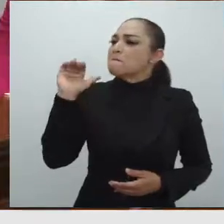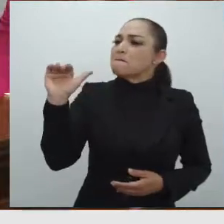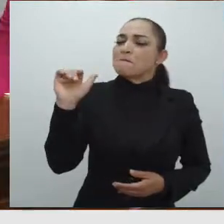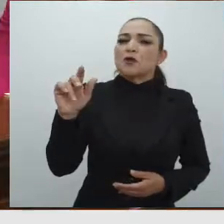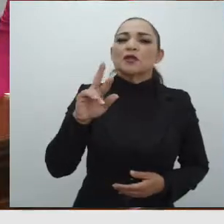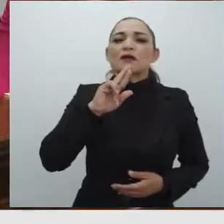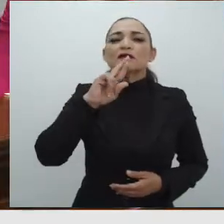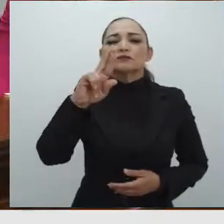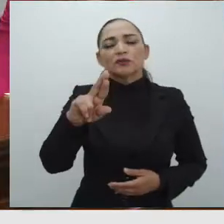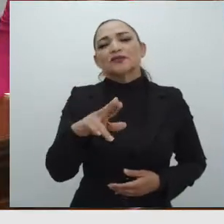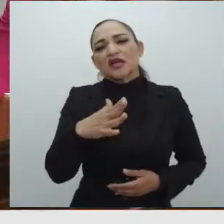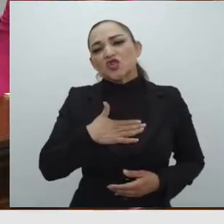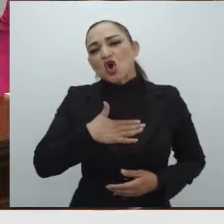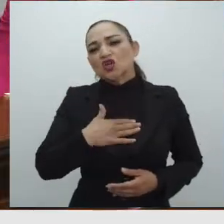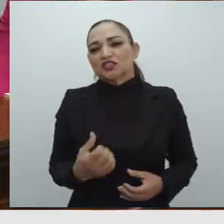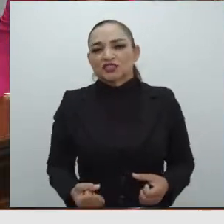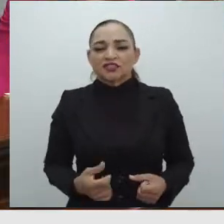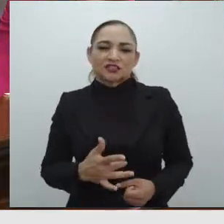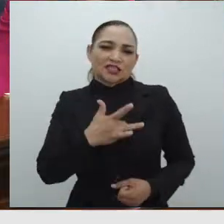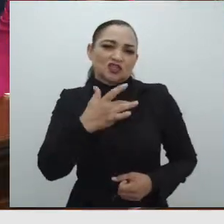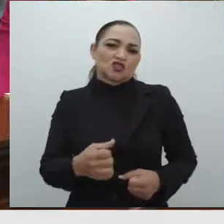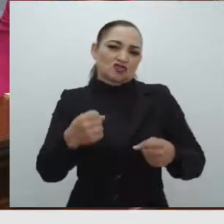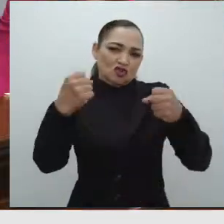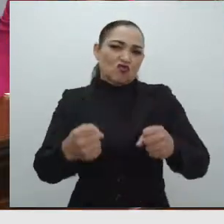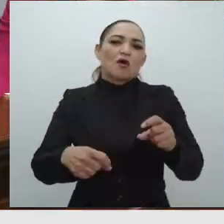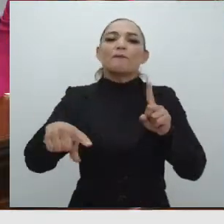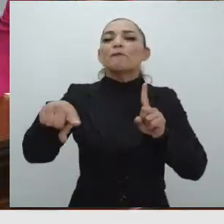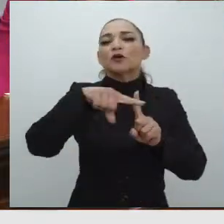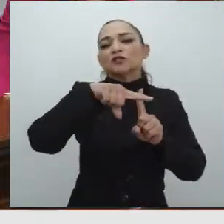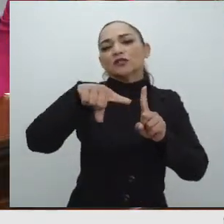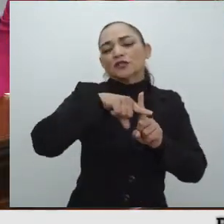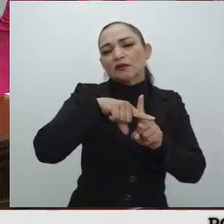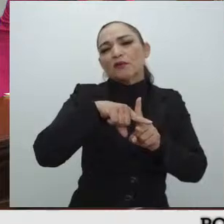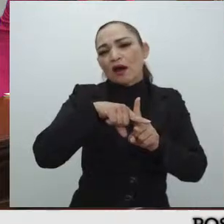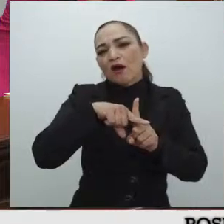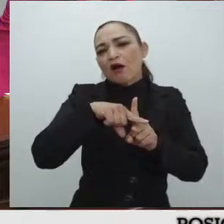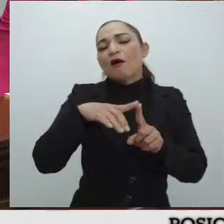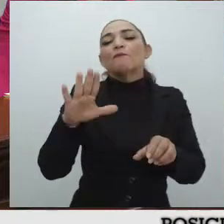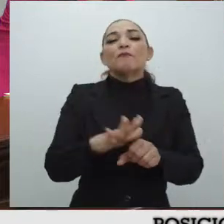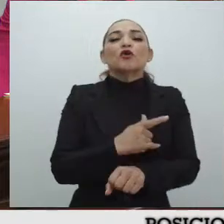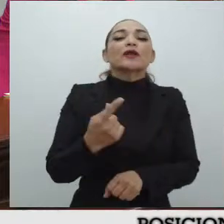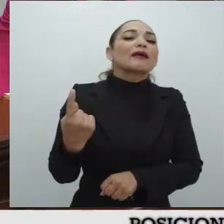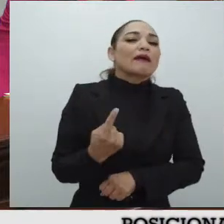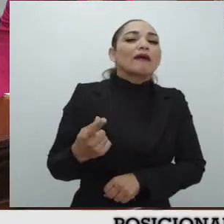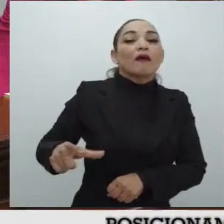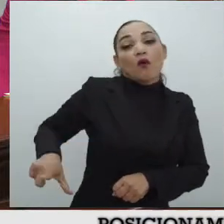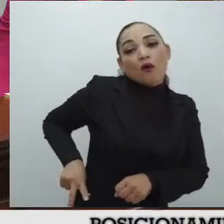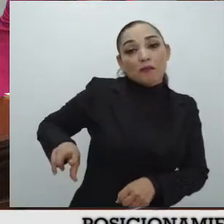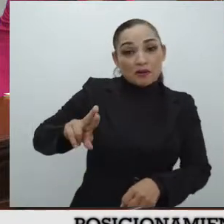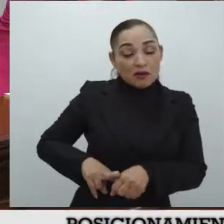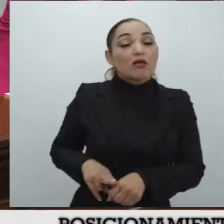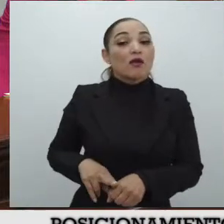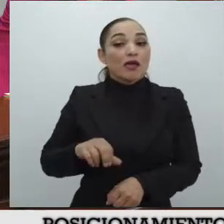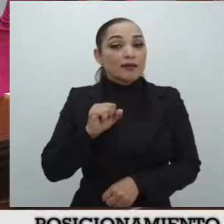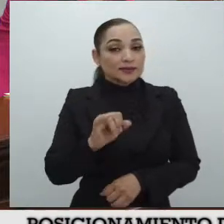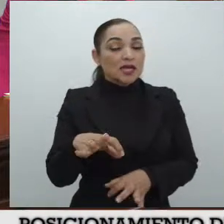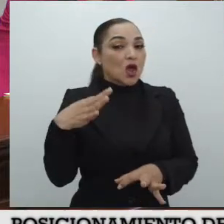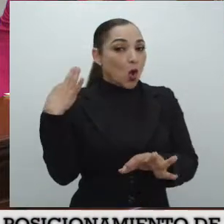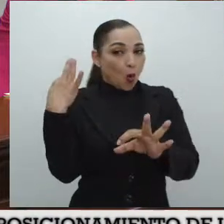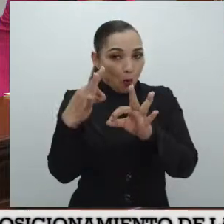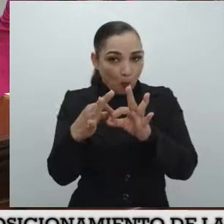positiva y vamos a tenerla porque nuestro gobernador cumple. Vamos a tenerla